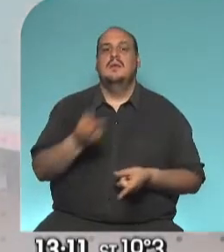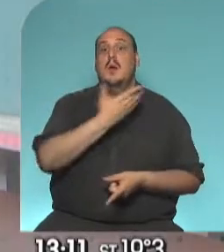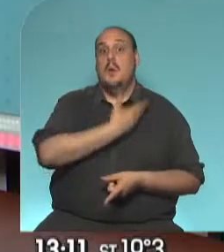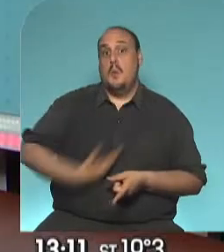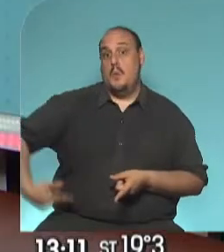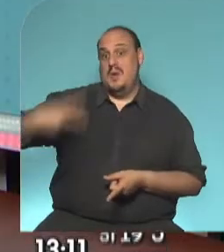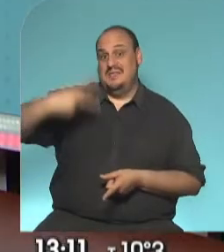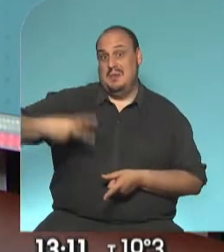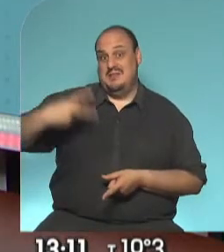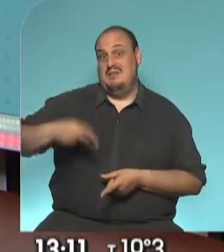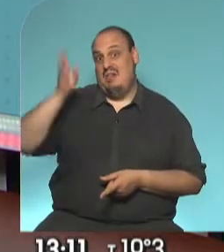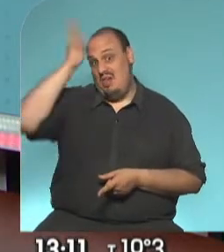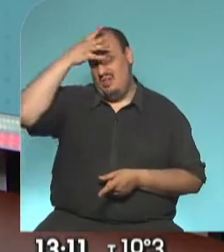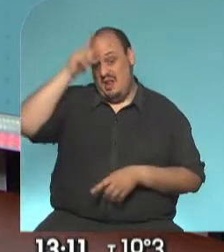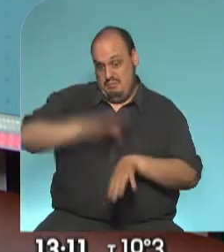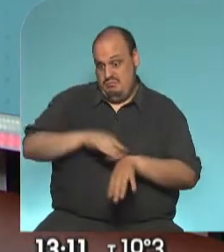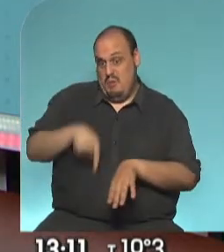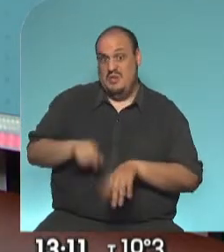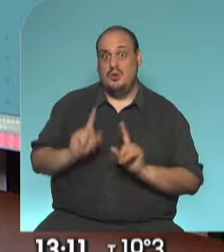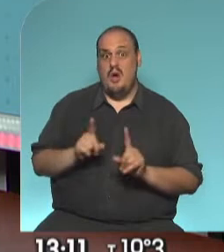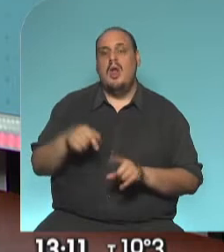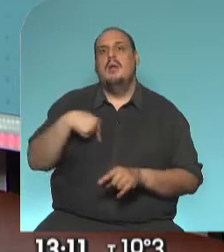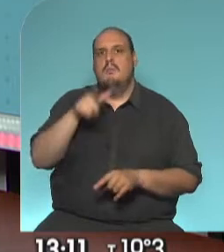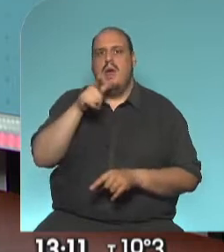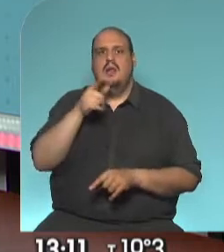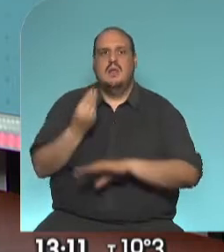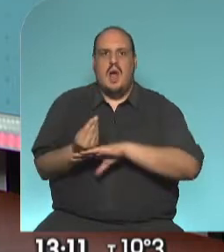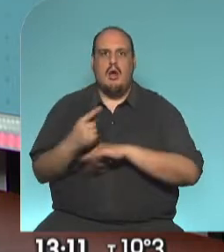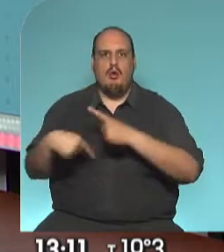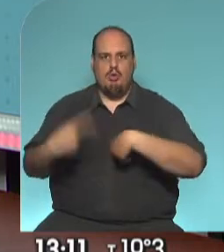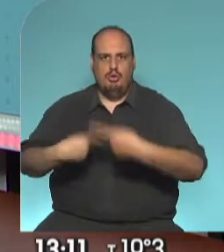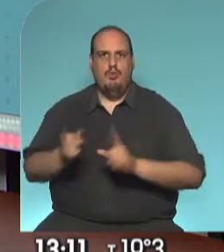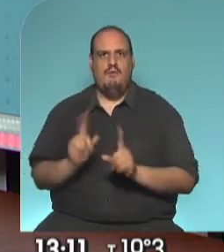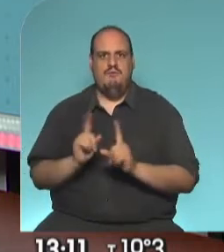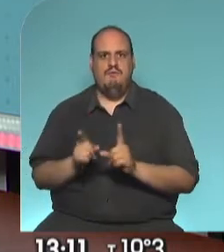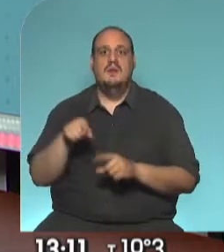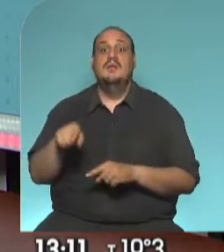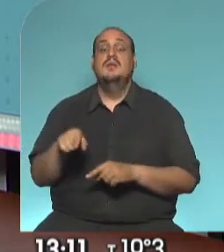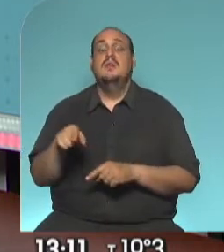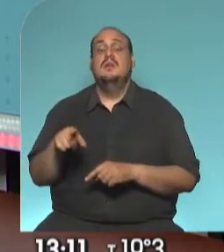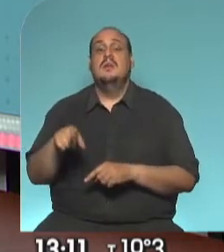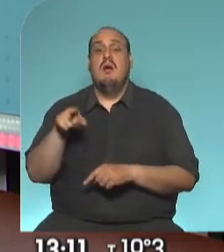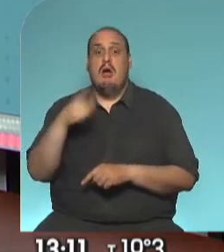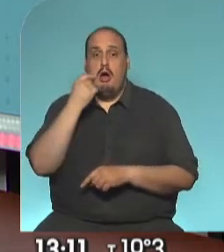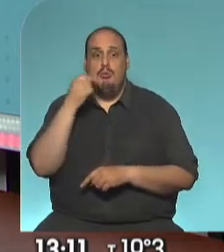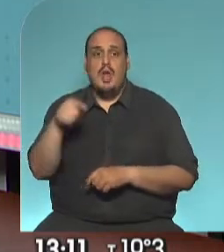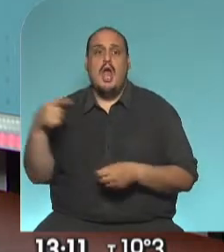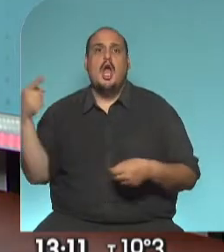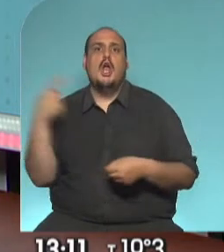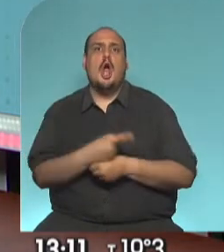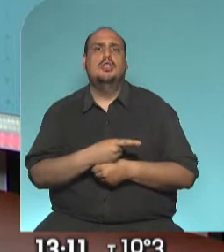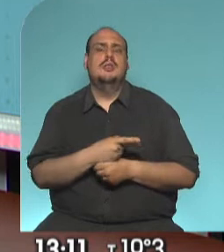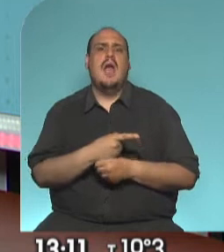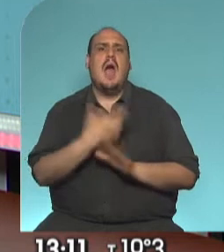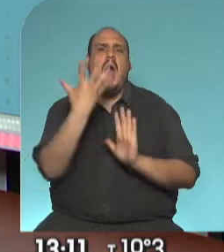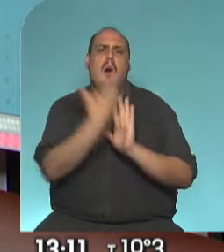actual, ¿no? La de Donald Trump, y candidato a continuar en ese cargo. Una posición muy dura en contra en contra del aborto